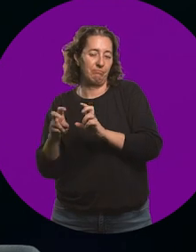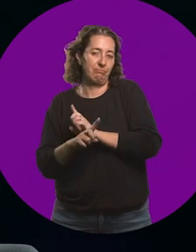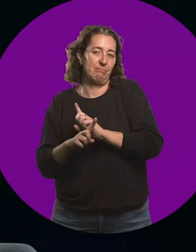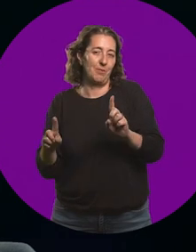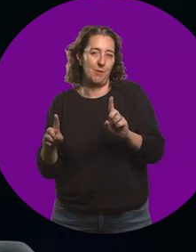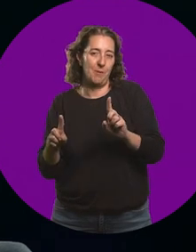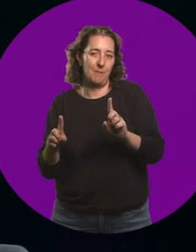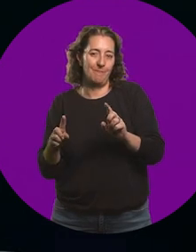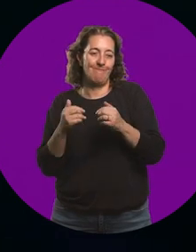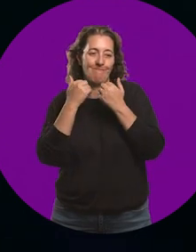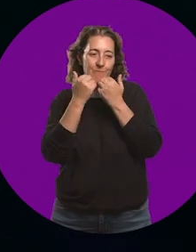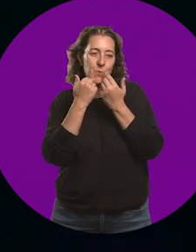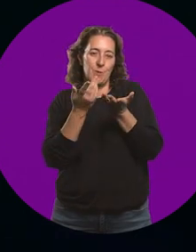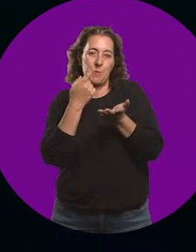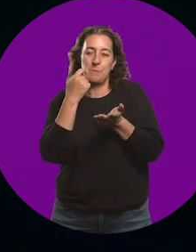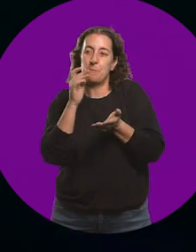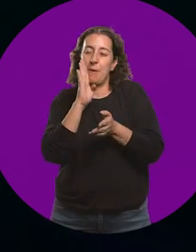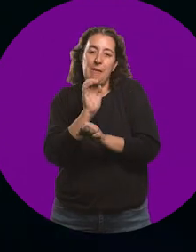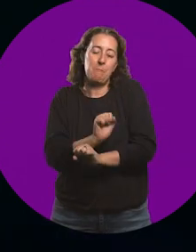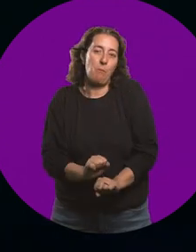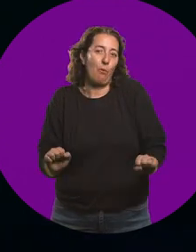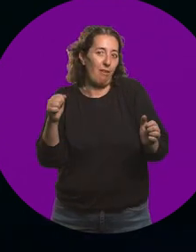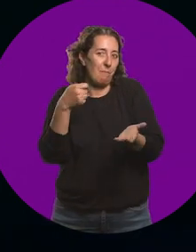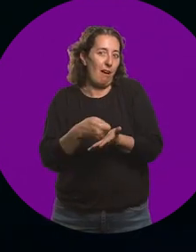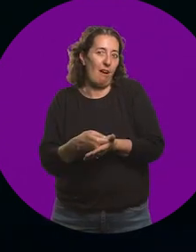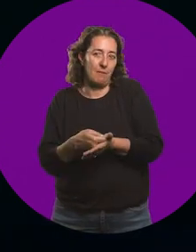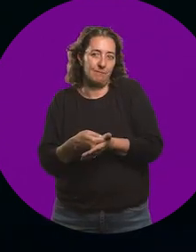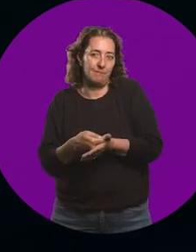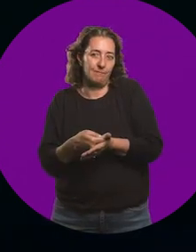padres hubieran podido pagarla.